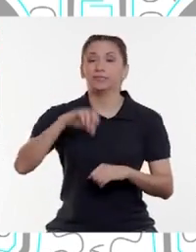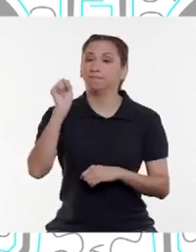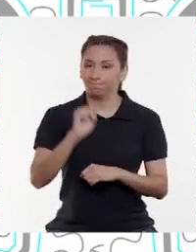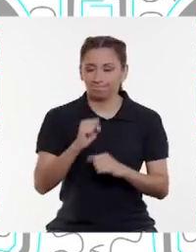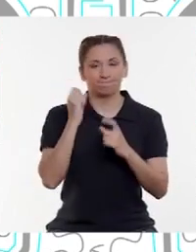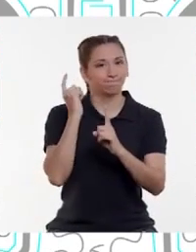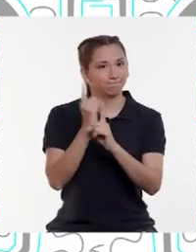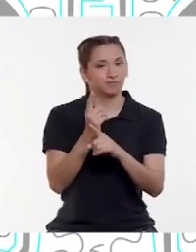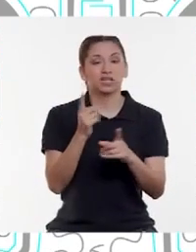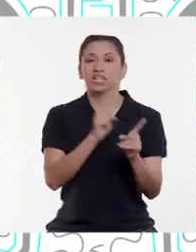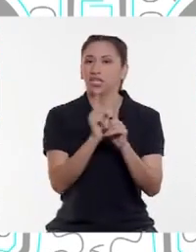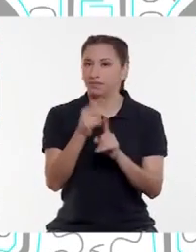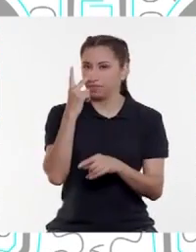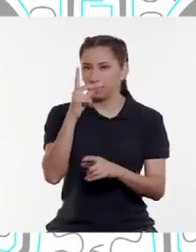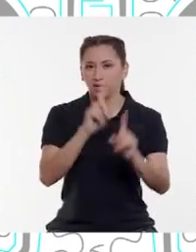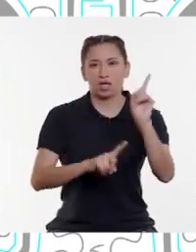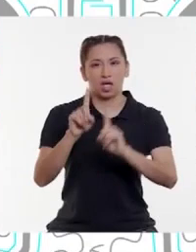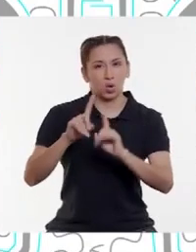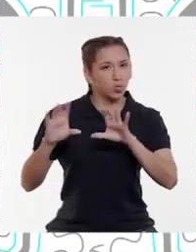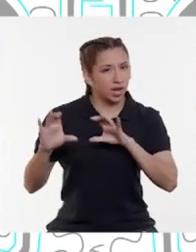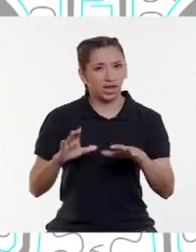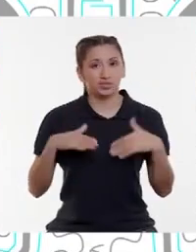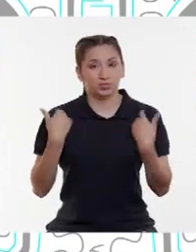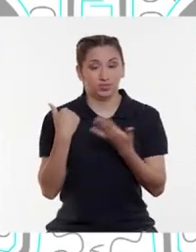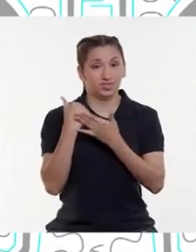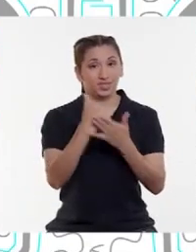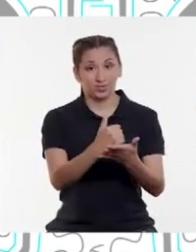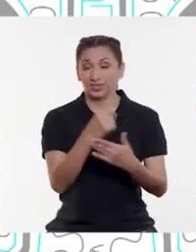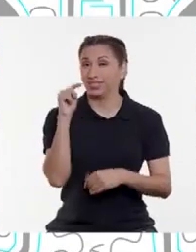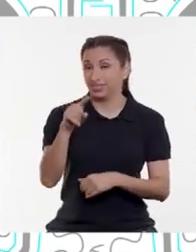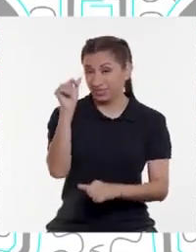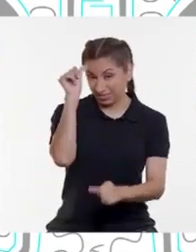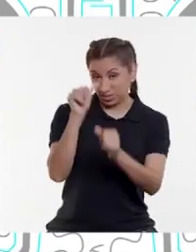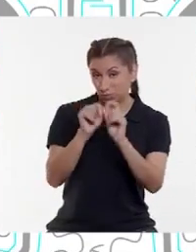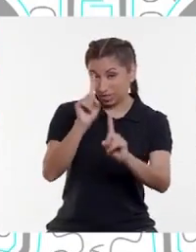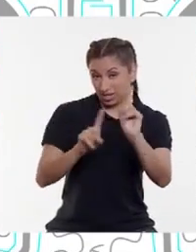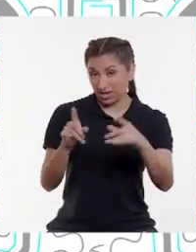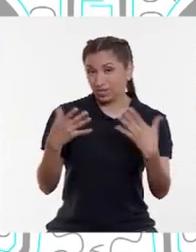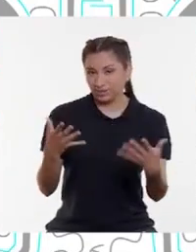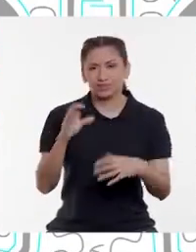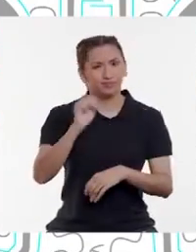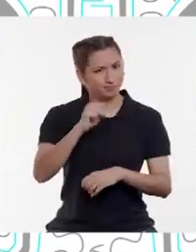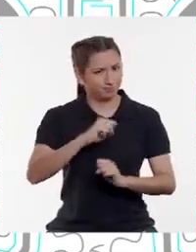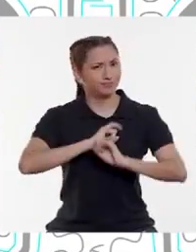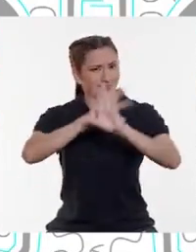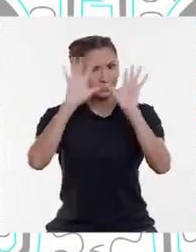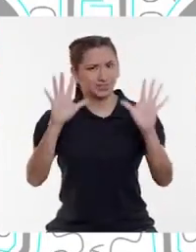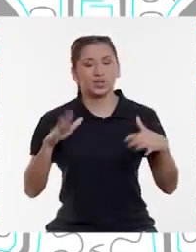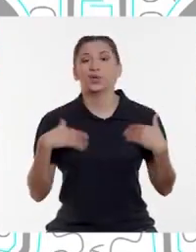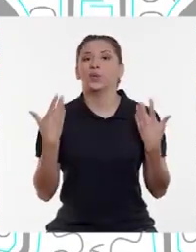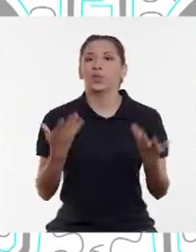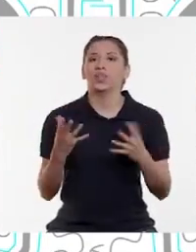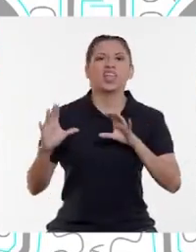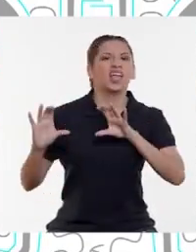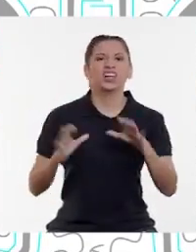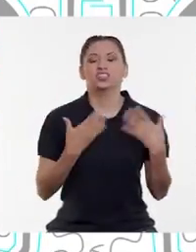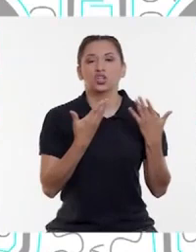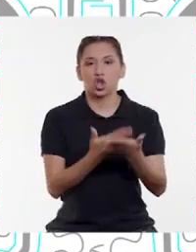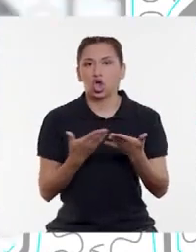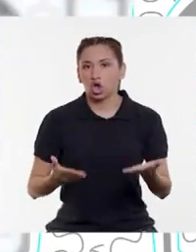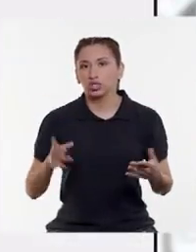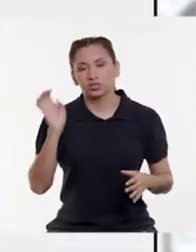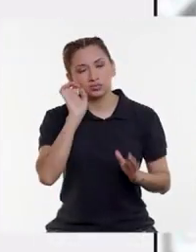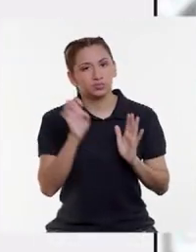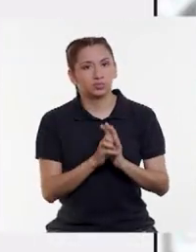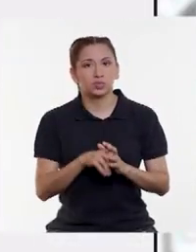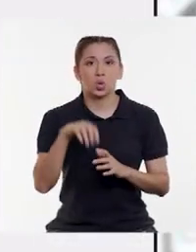¡Correcto! También vimos algunas acciones que pueden ayudar con eso. ¿Se acuerdan de algunas? ¡Claro! Podíamos hacer